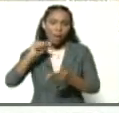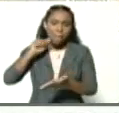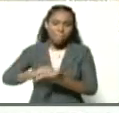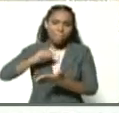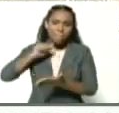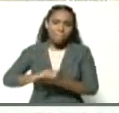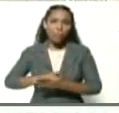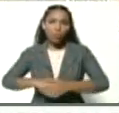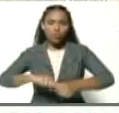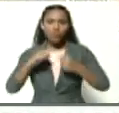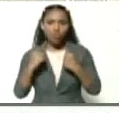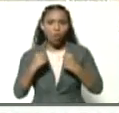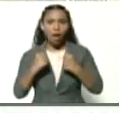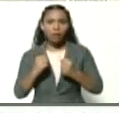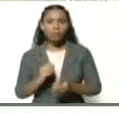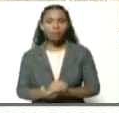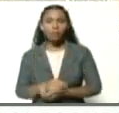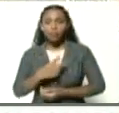Madera olorosa.